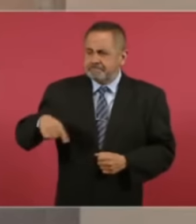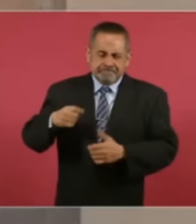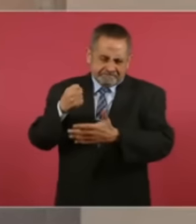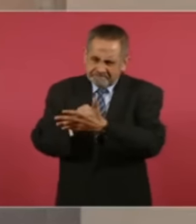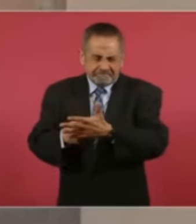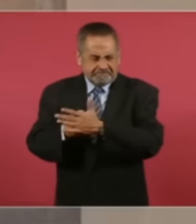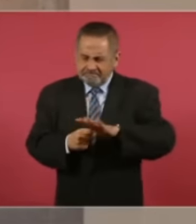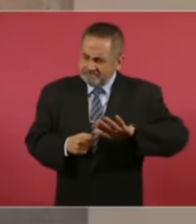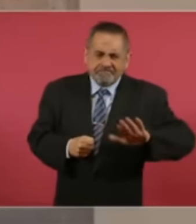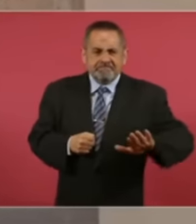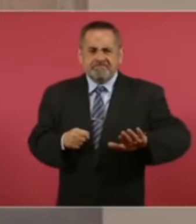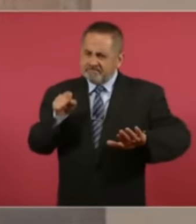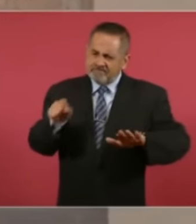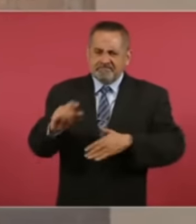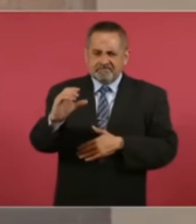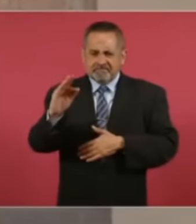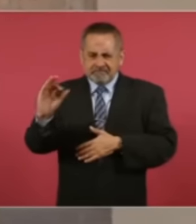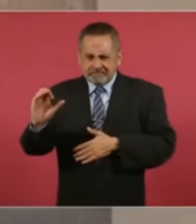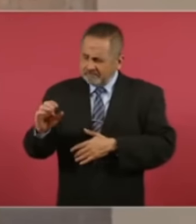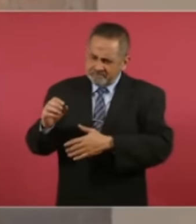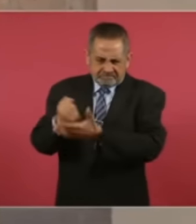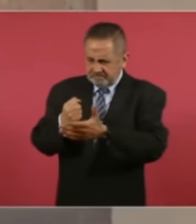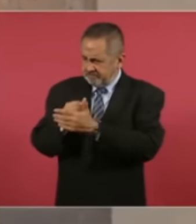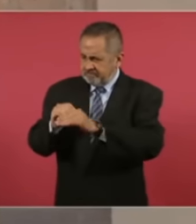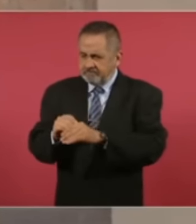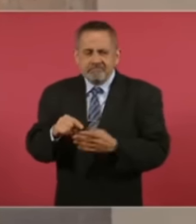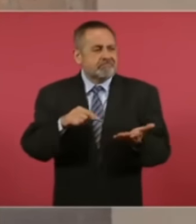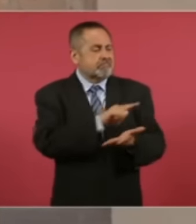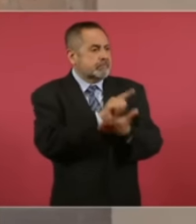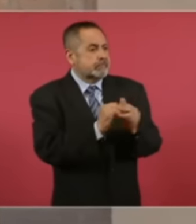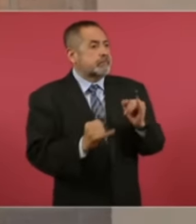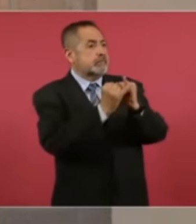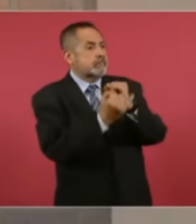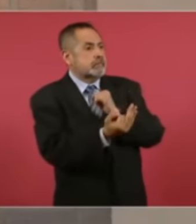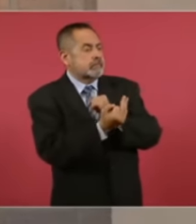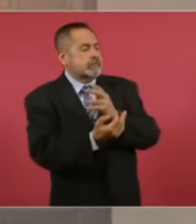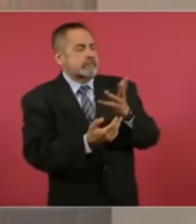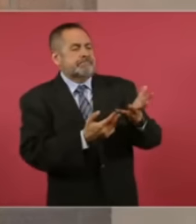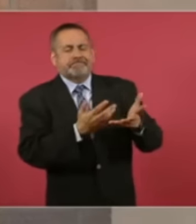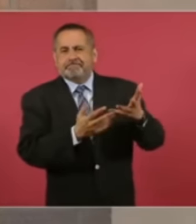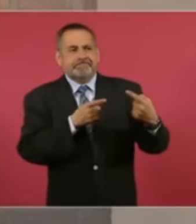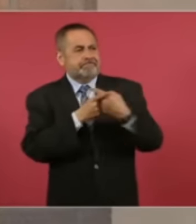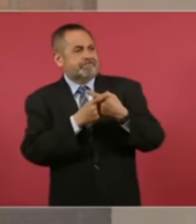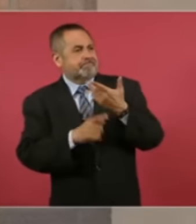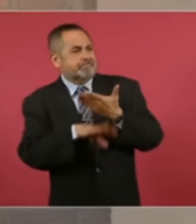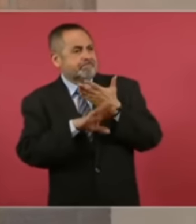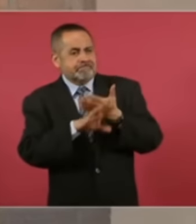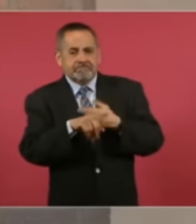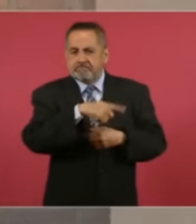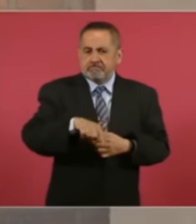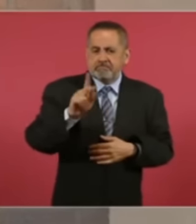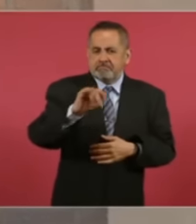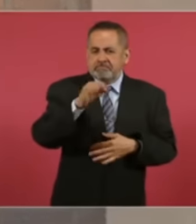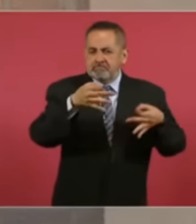luchando contra todas estas reformas y jueces y todo el Poder Judicial